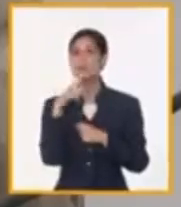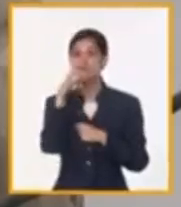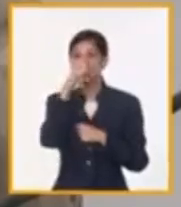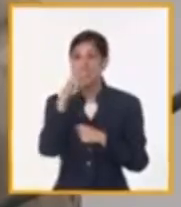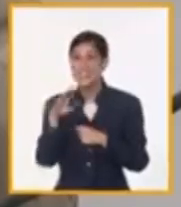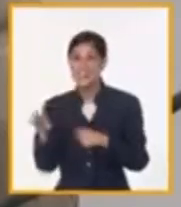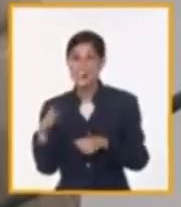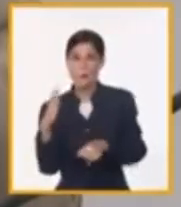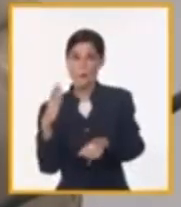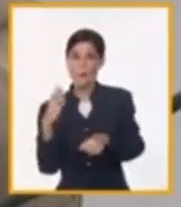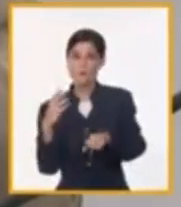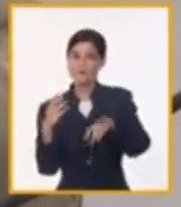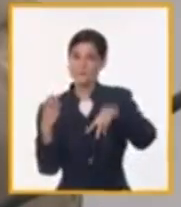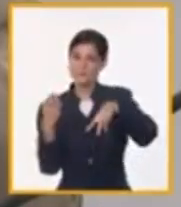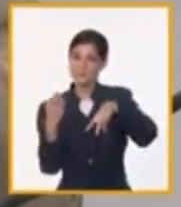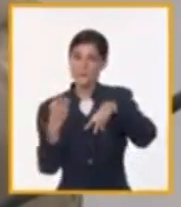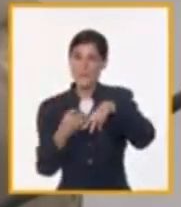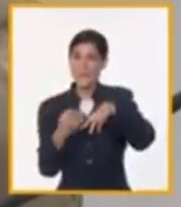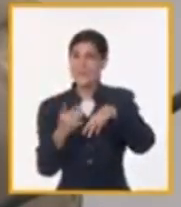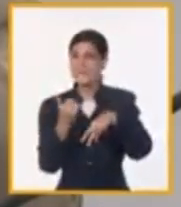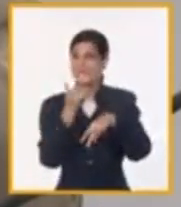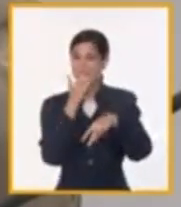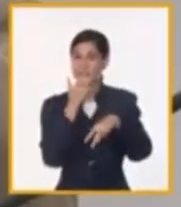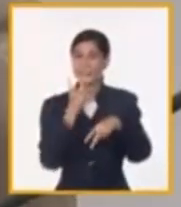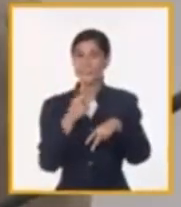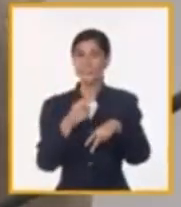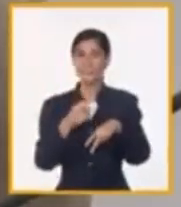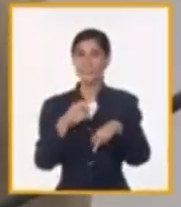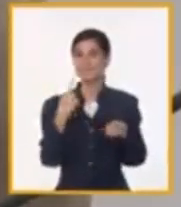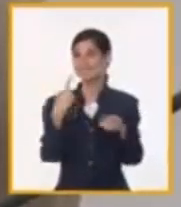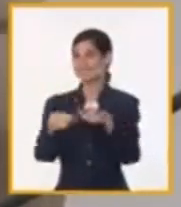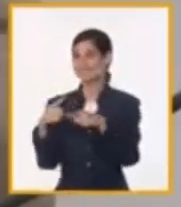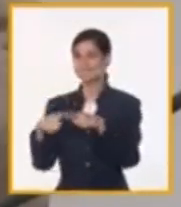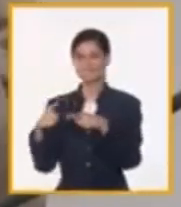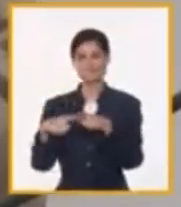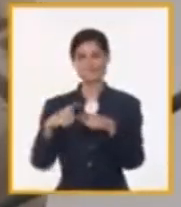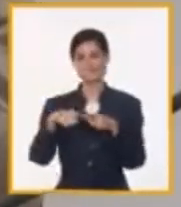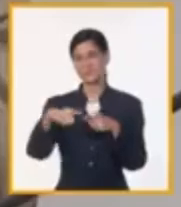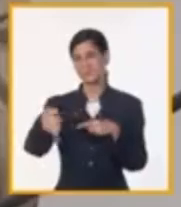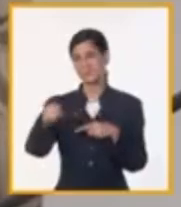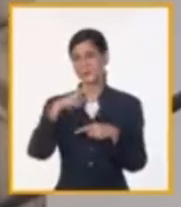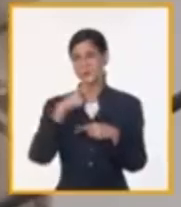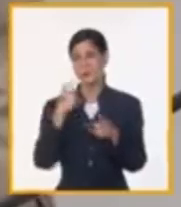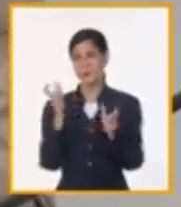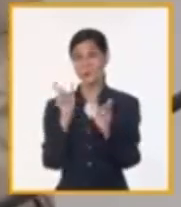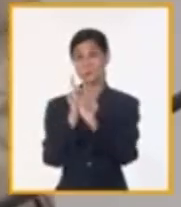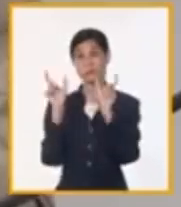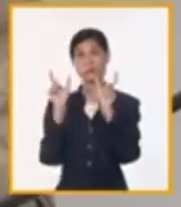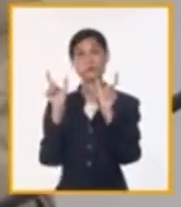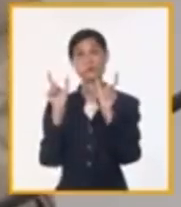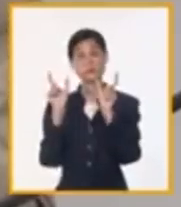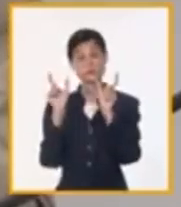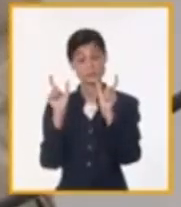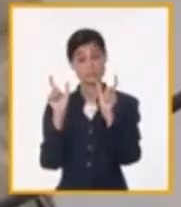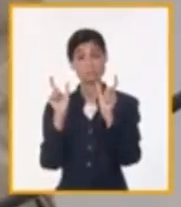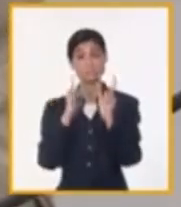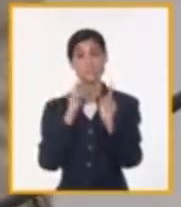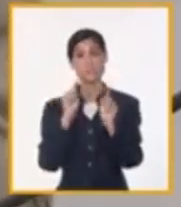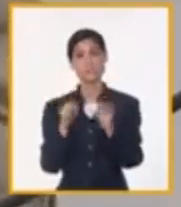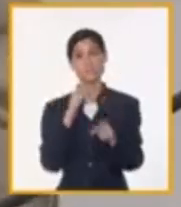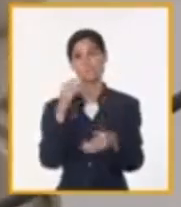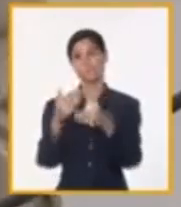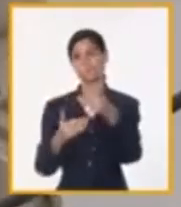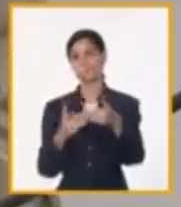eh yo creo que eh aquí estamos ante una cantidad de acontecimientos